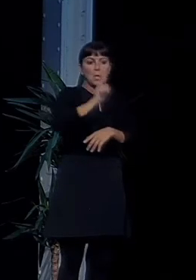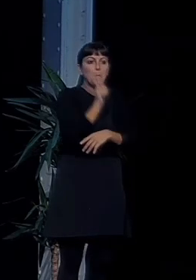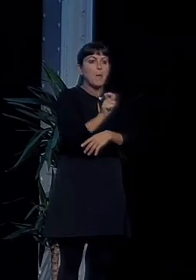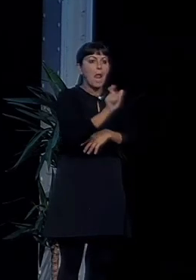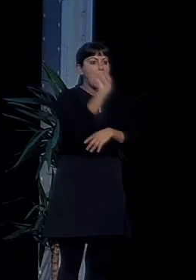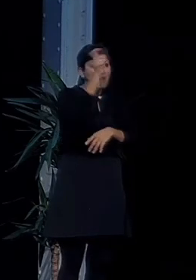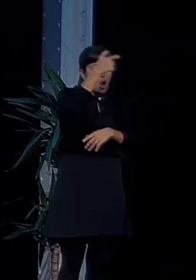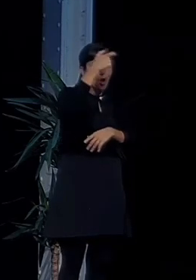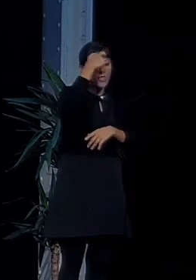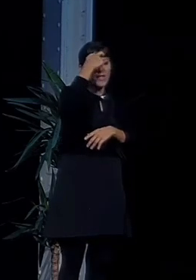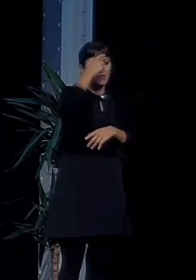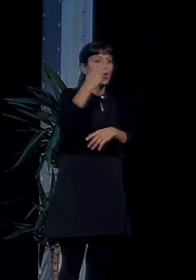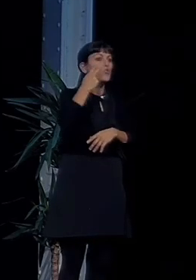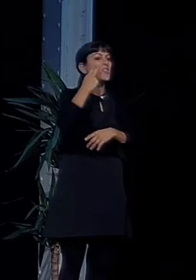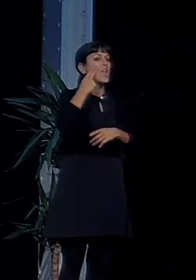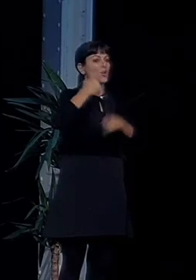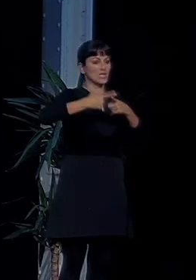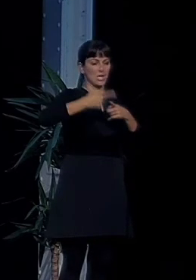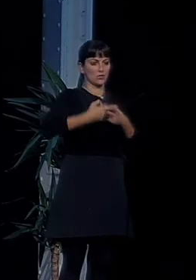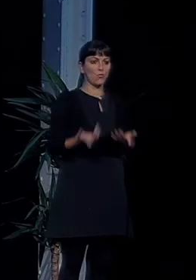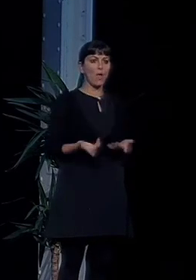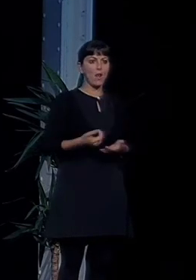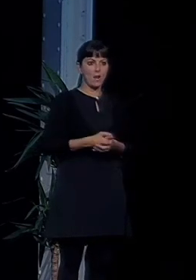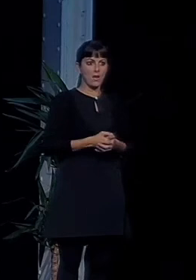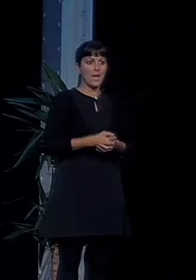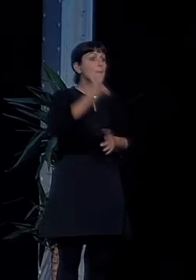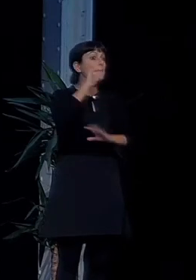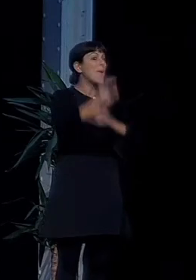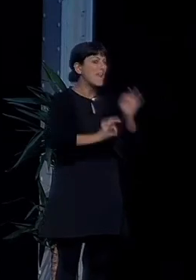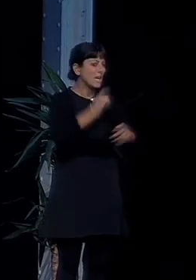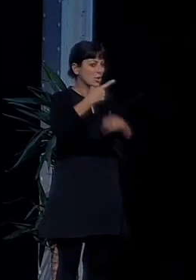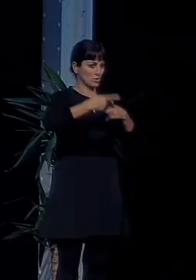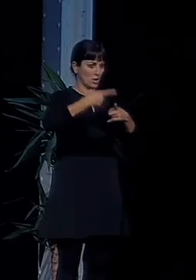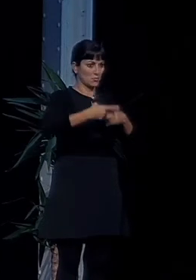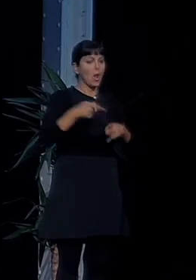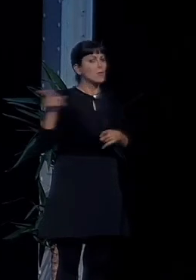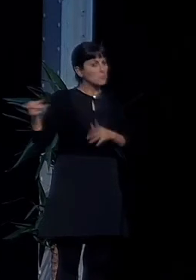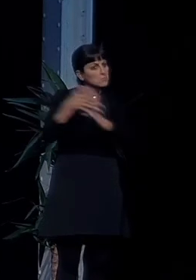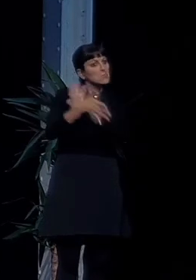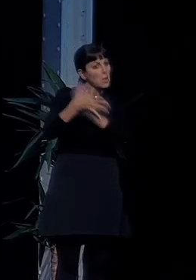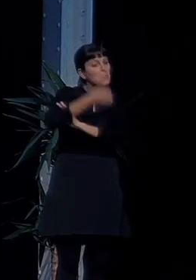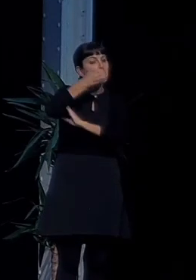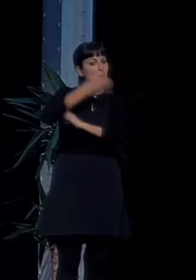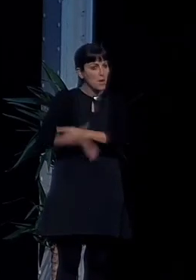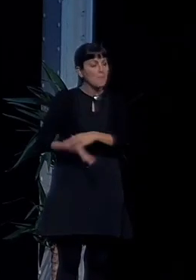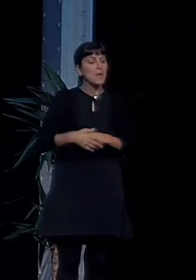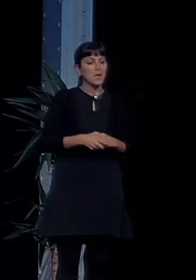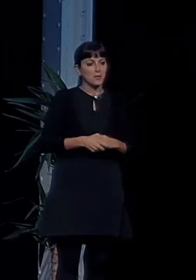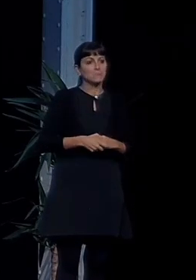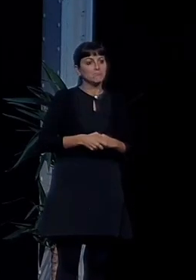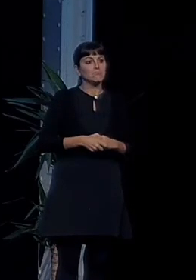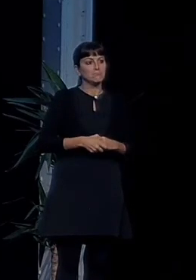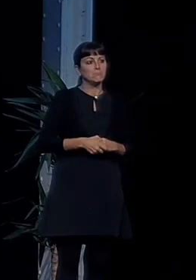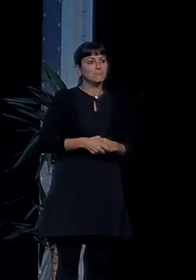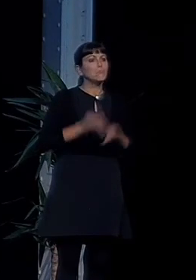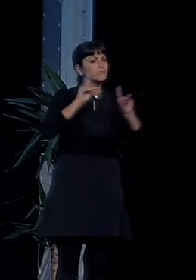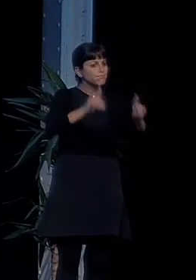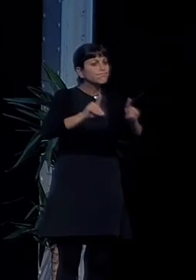sexual y del peligro sexual, que realmente lo has explicado muy bien. Gracias. Muy didáctico.